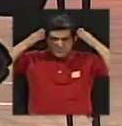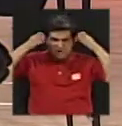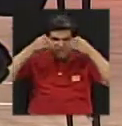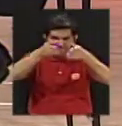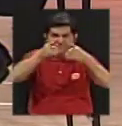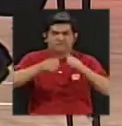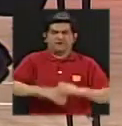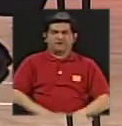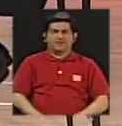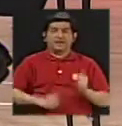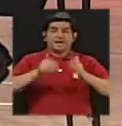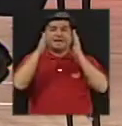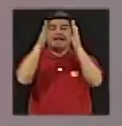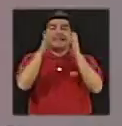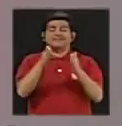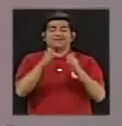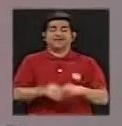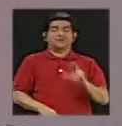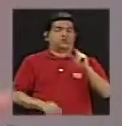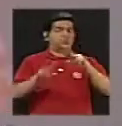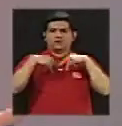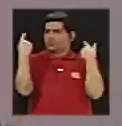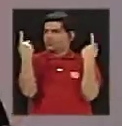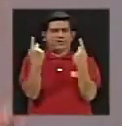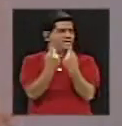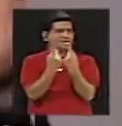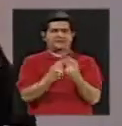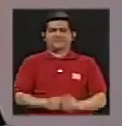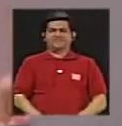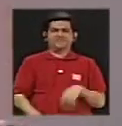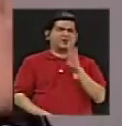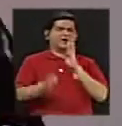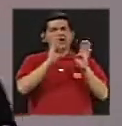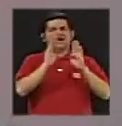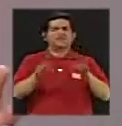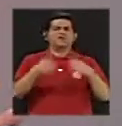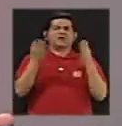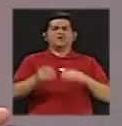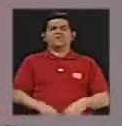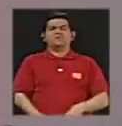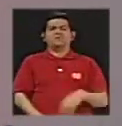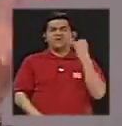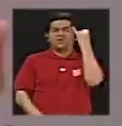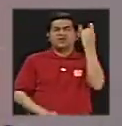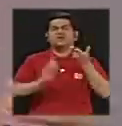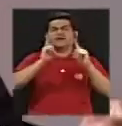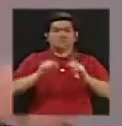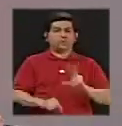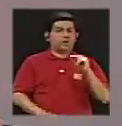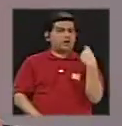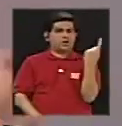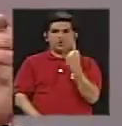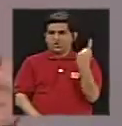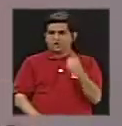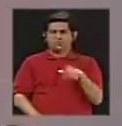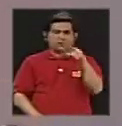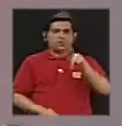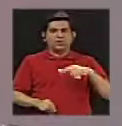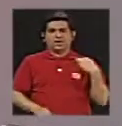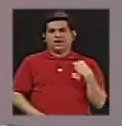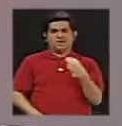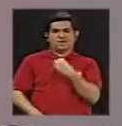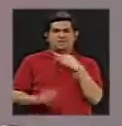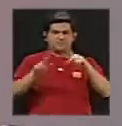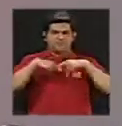en el candidato sobre el partido, ¿verdad? En quién es, cómo habla, cómo se expresa, qué ideas tiene, más allá de qué partido viene,